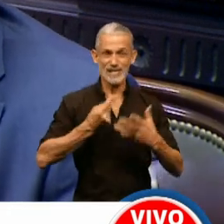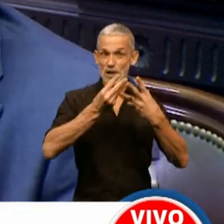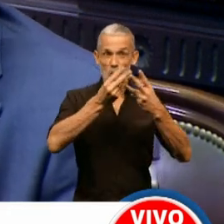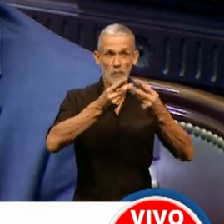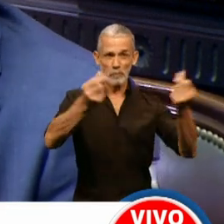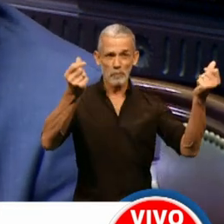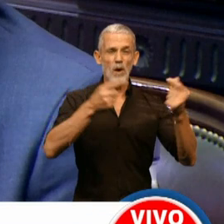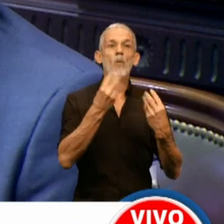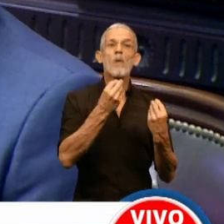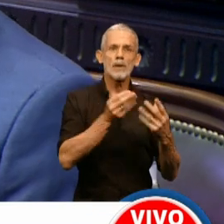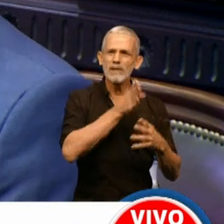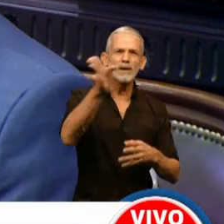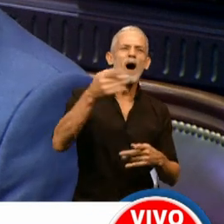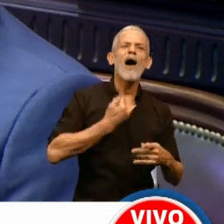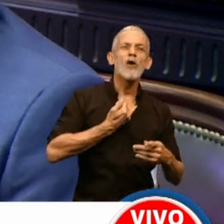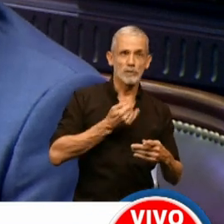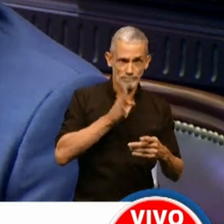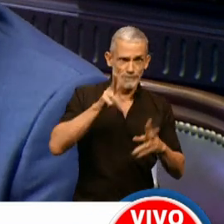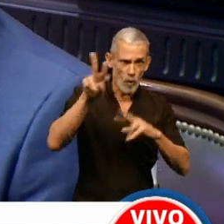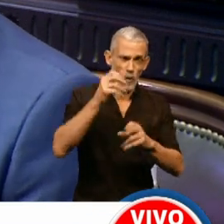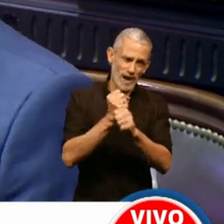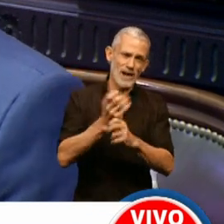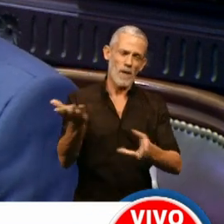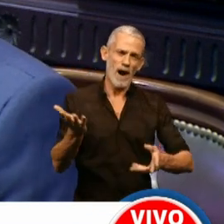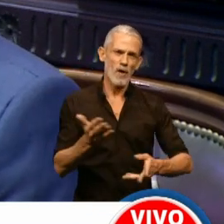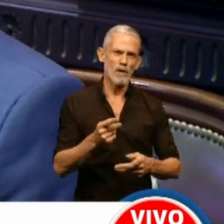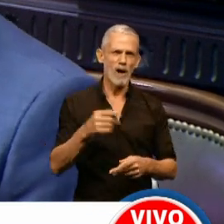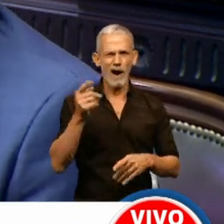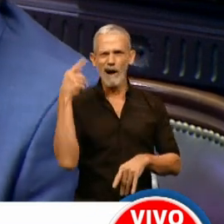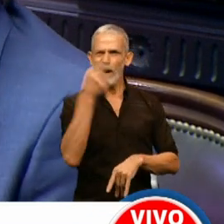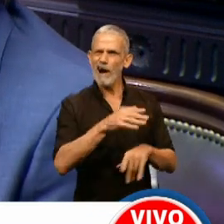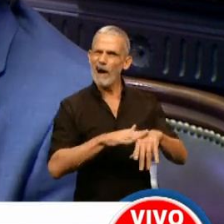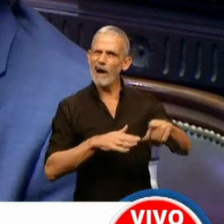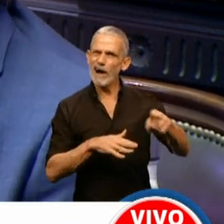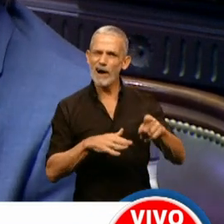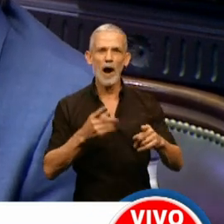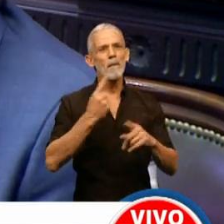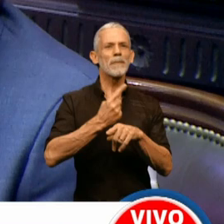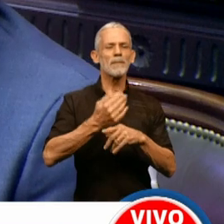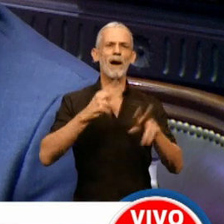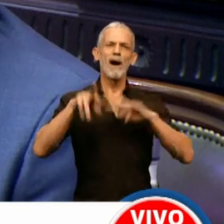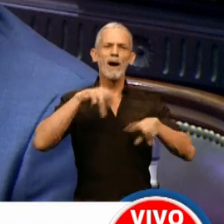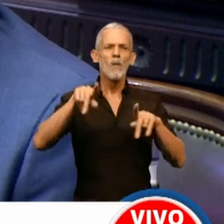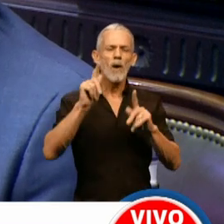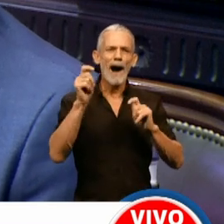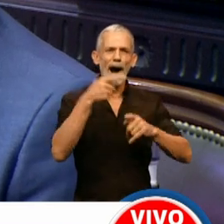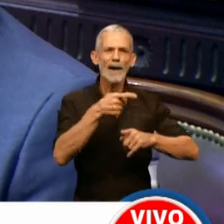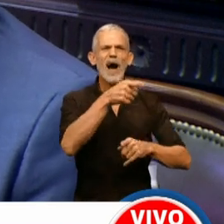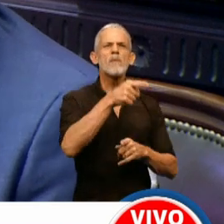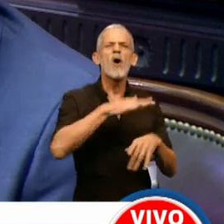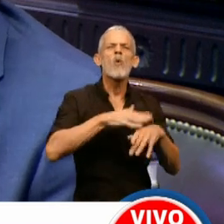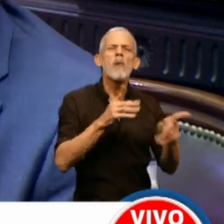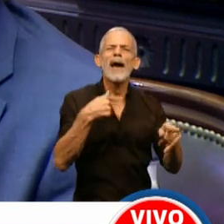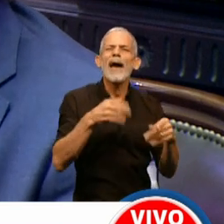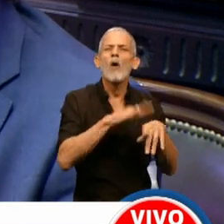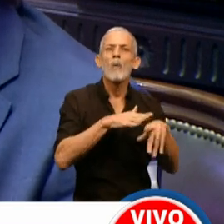yendo a buscar trabajo y se lo criminal hizo porque primero se estaba buscando a la que había hecho la